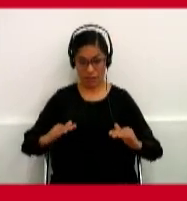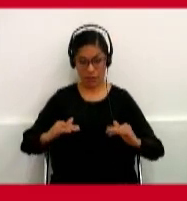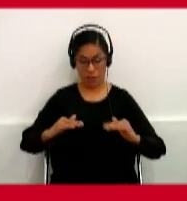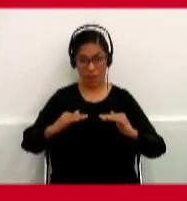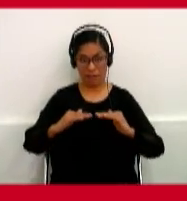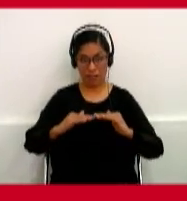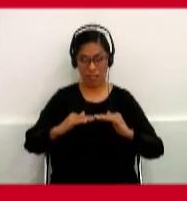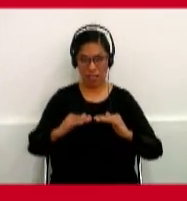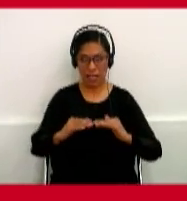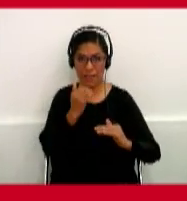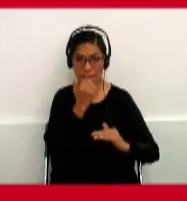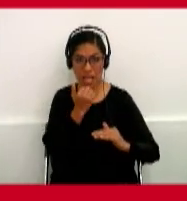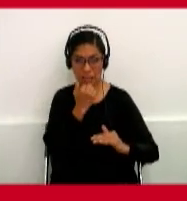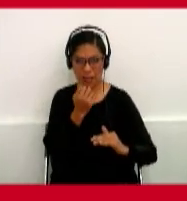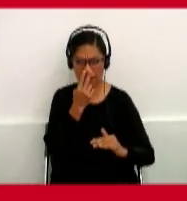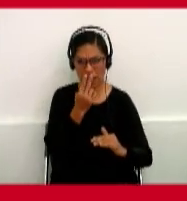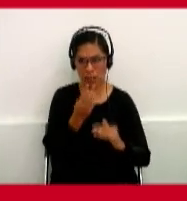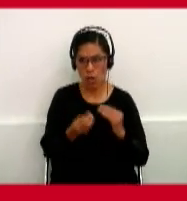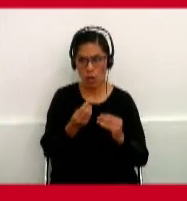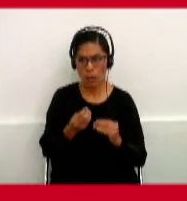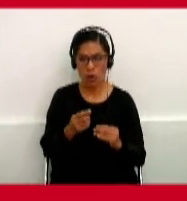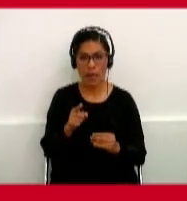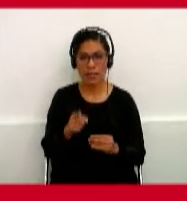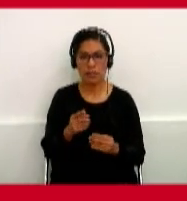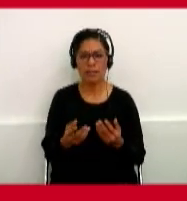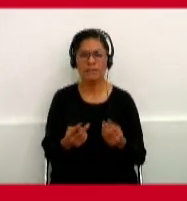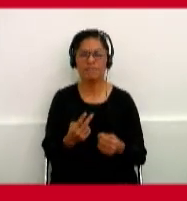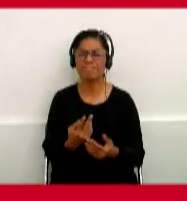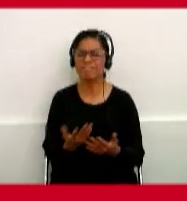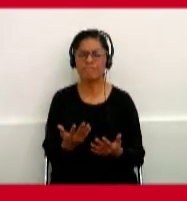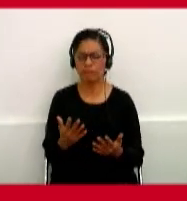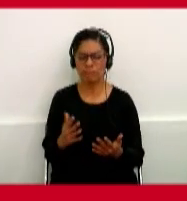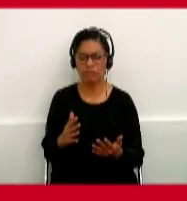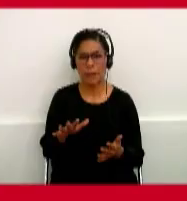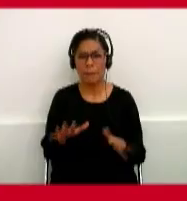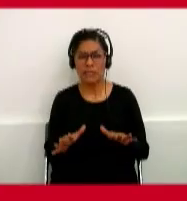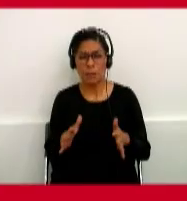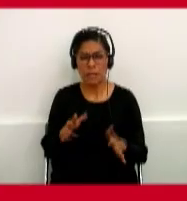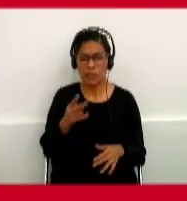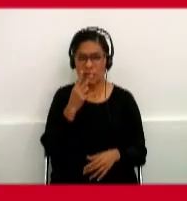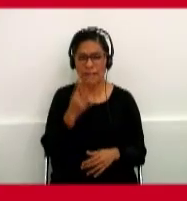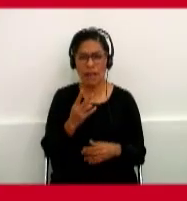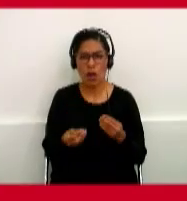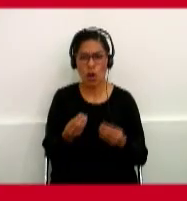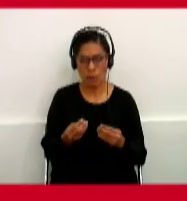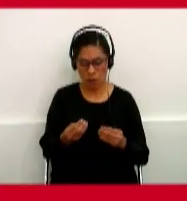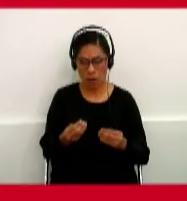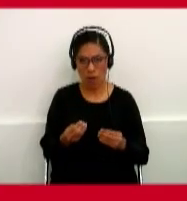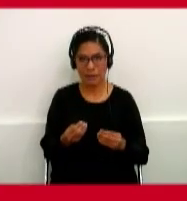mencioné, y de las cuales se calcula un factor de seguridad, con sea la